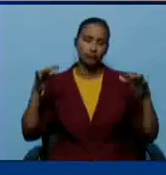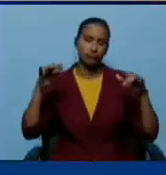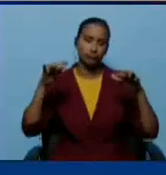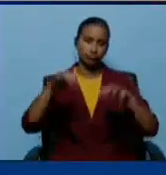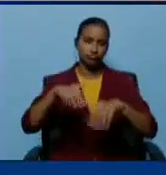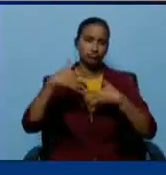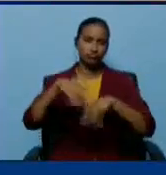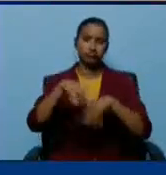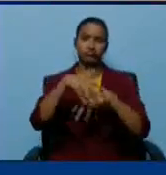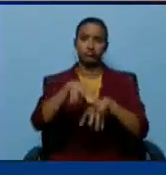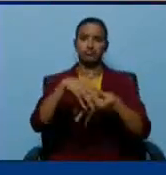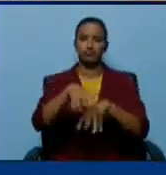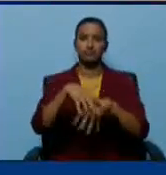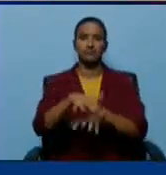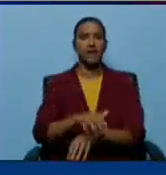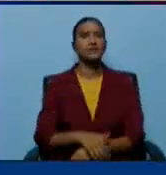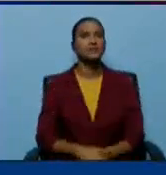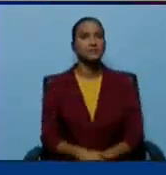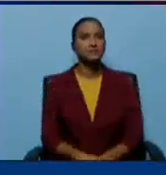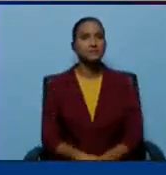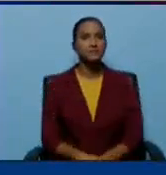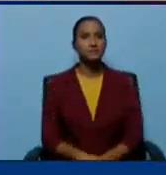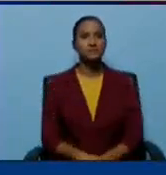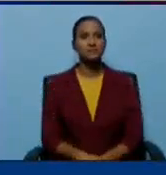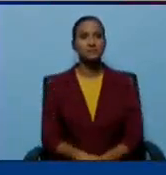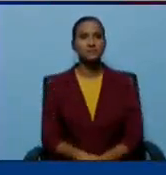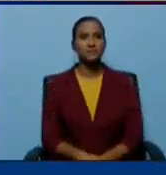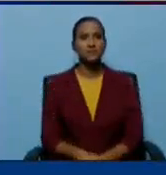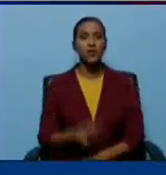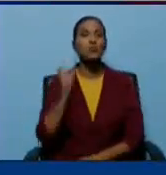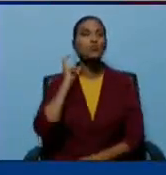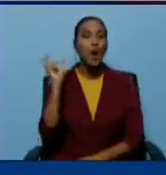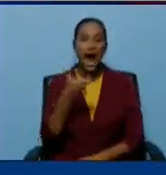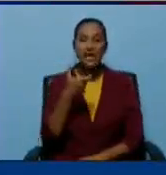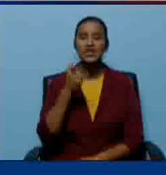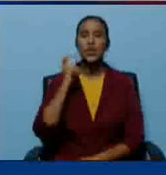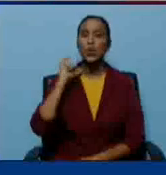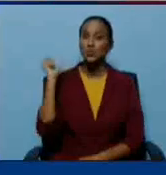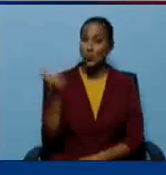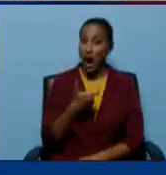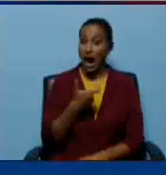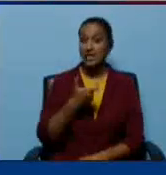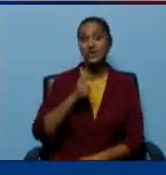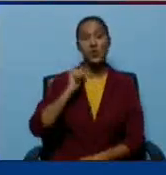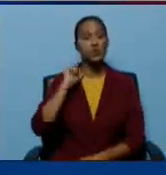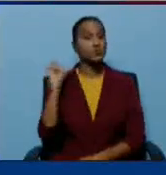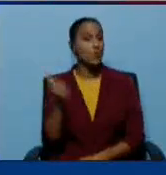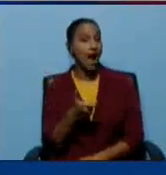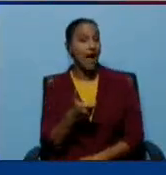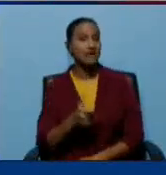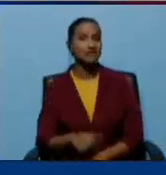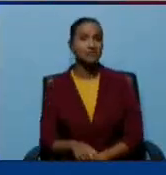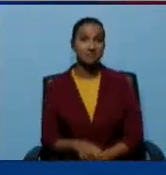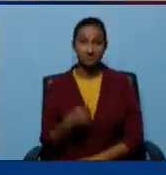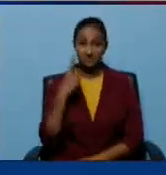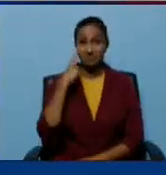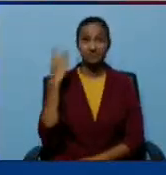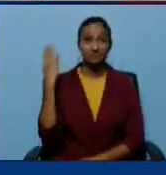Guárico. Como dice Armando, Guárico, Guárico, Guárico. Ahí está, las imágenes hablan.